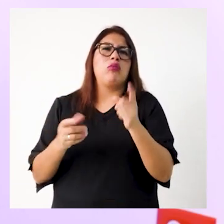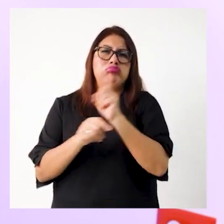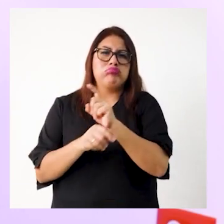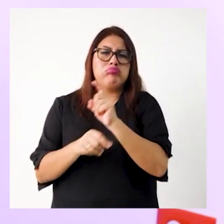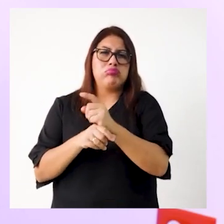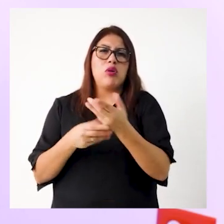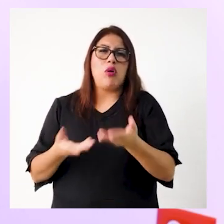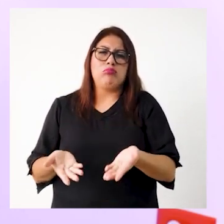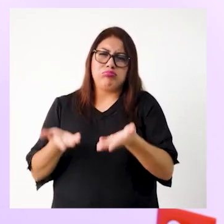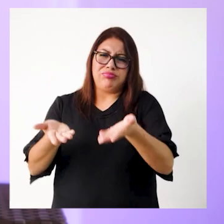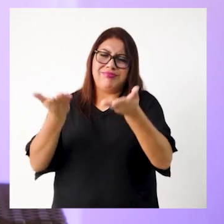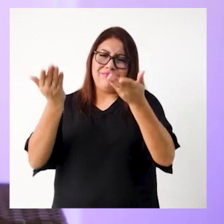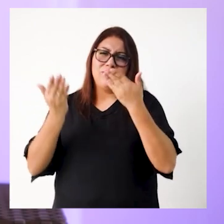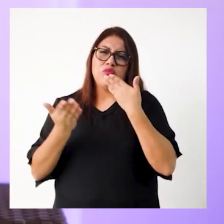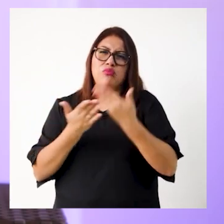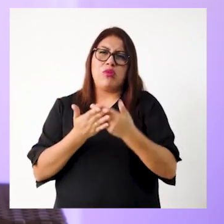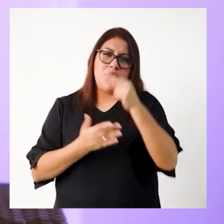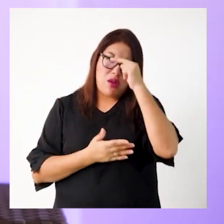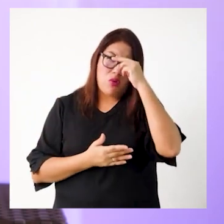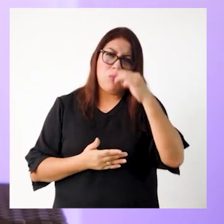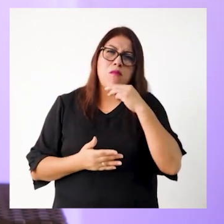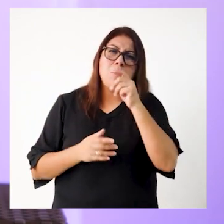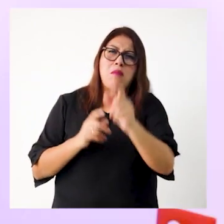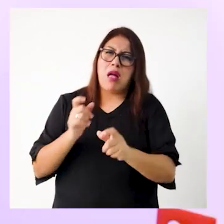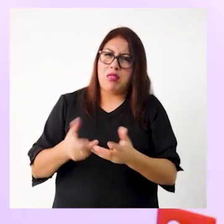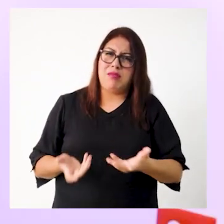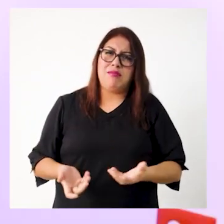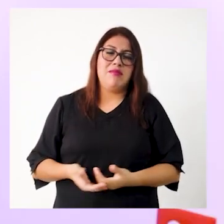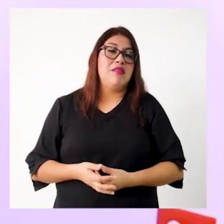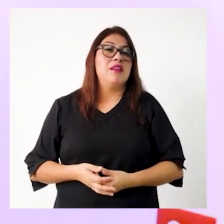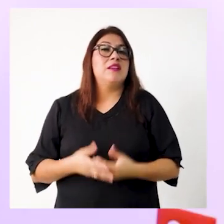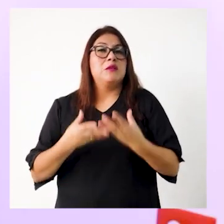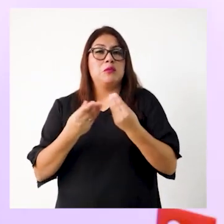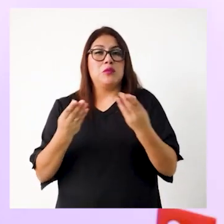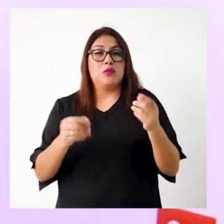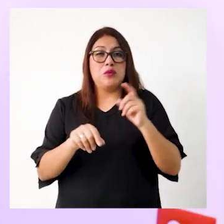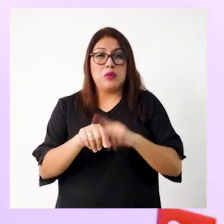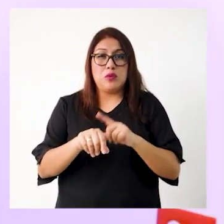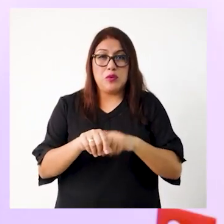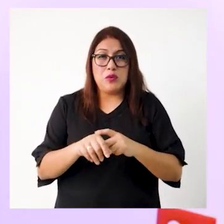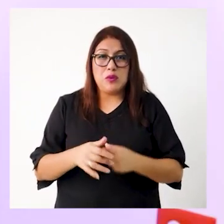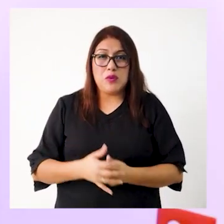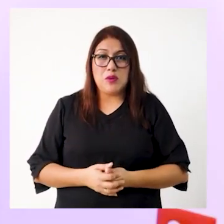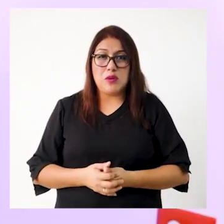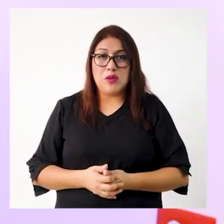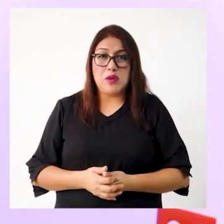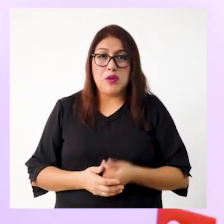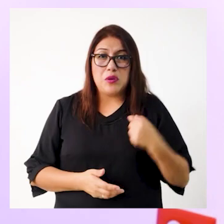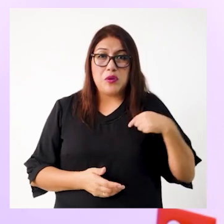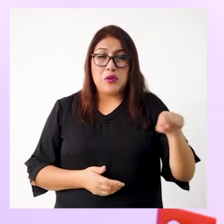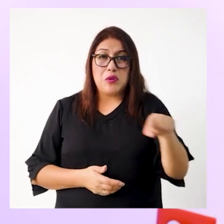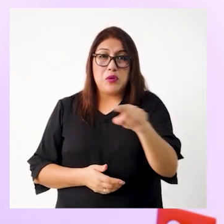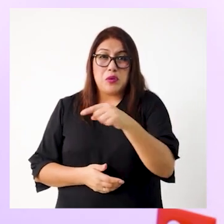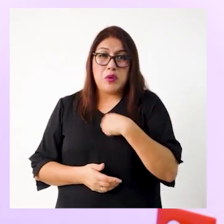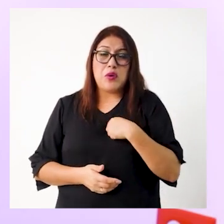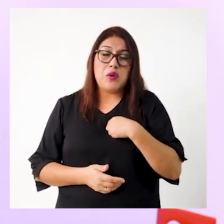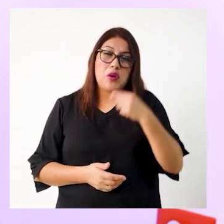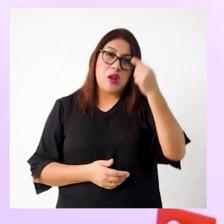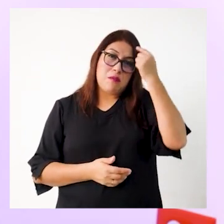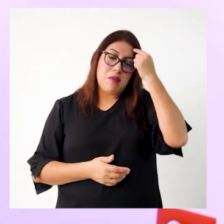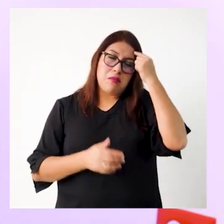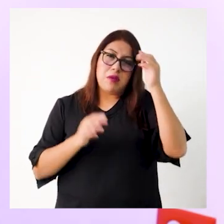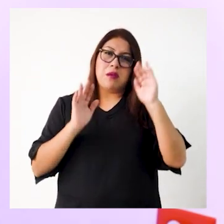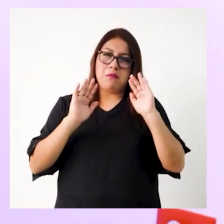ser buen ciudadano, ¿no? A ninguno el de desarrollo nosotros, humano. Claro, a ninguno de nosotros estamos en nuestro sano juicio, se